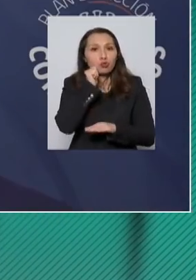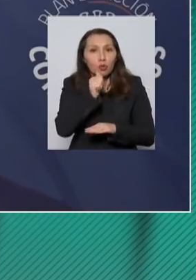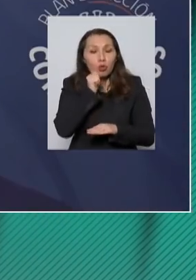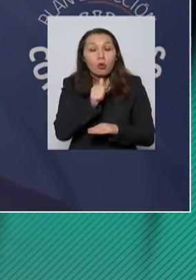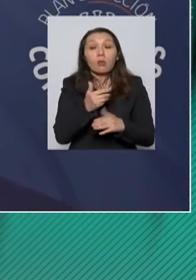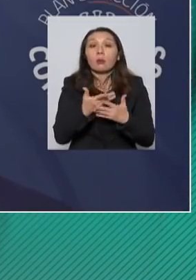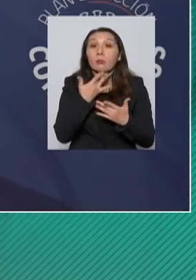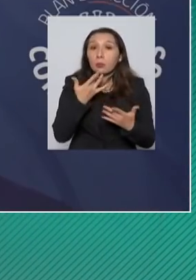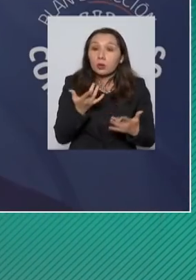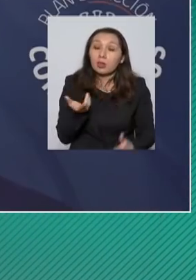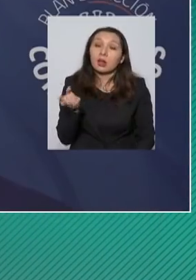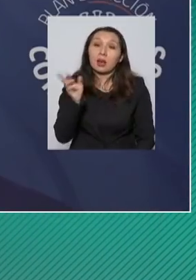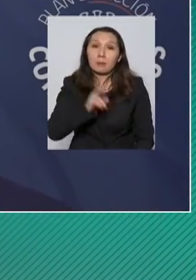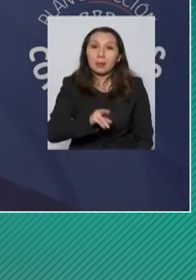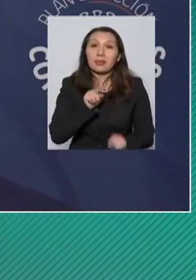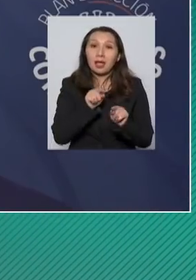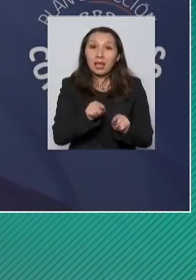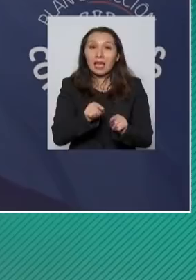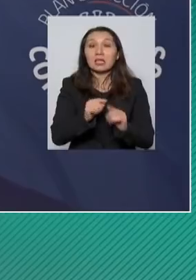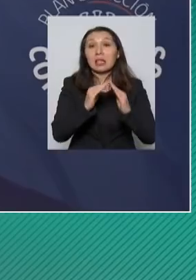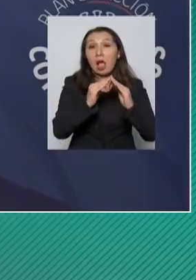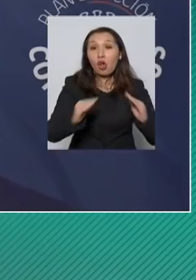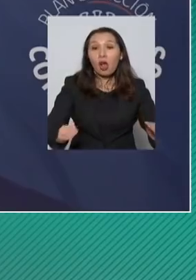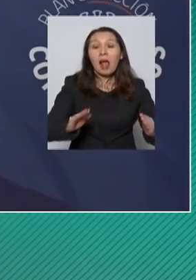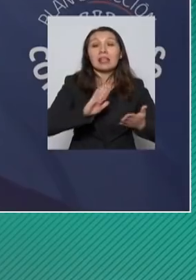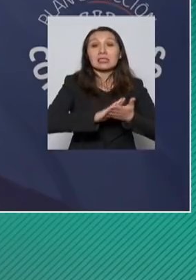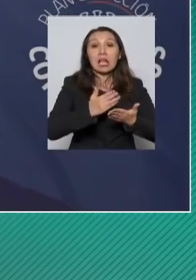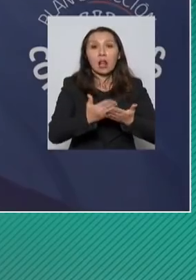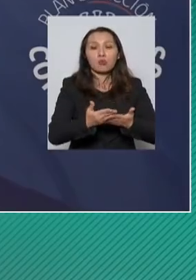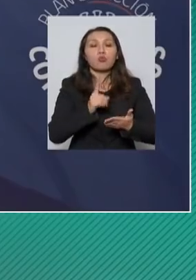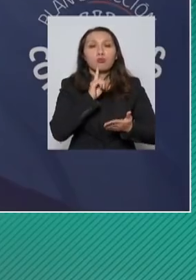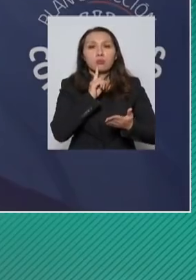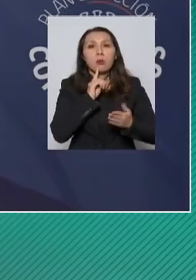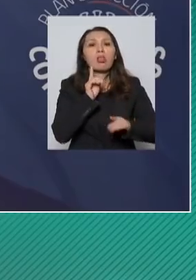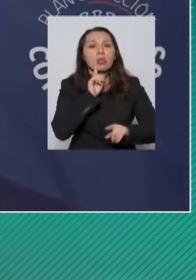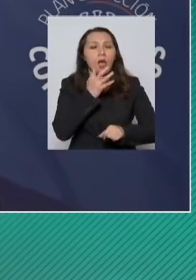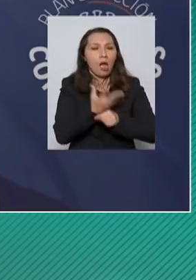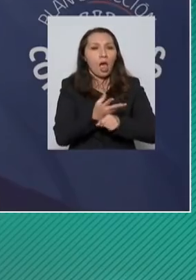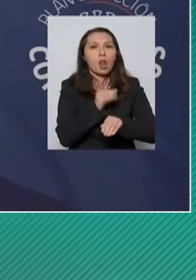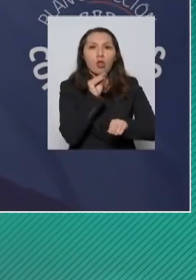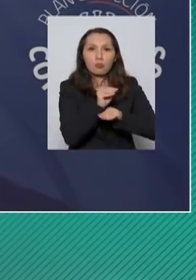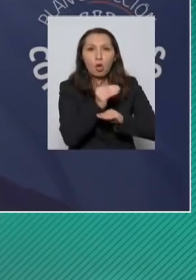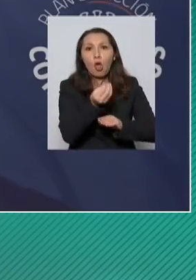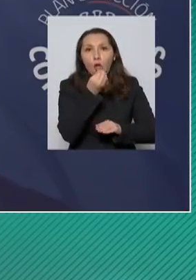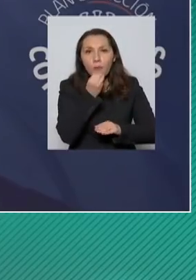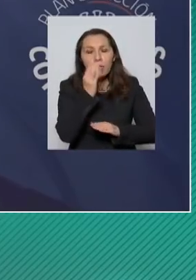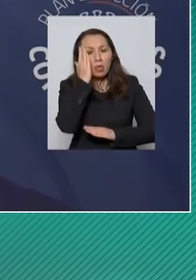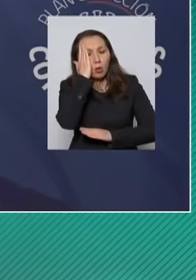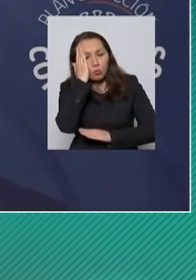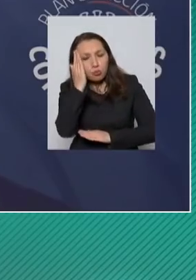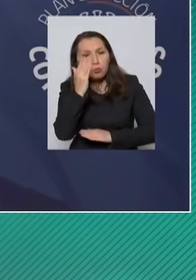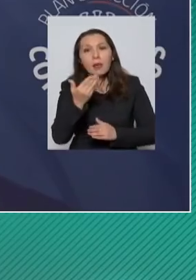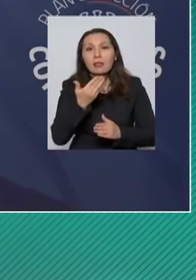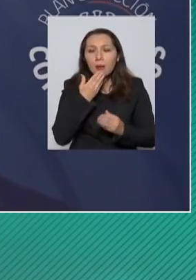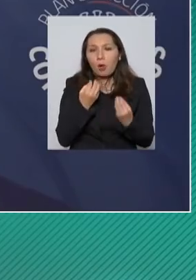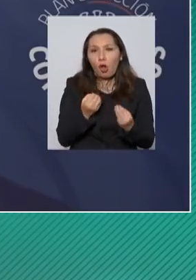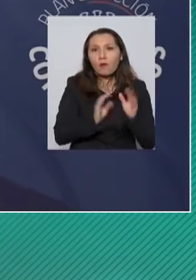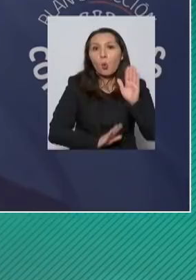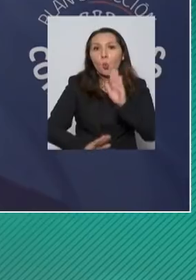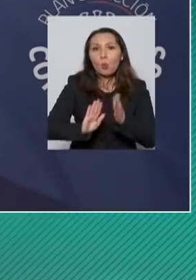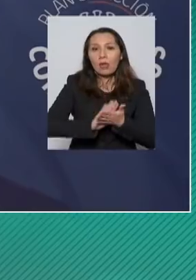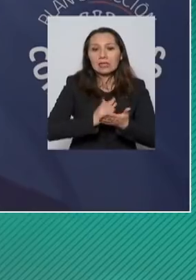diariamente porque, insisto, estas son residencias sanitarias que tienen alimentación, alojamiento y obviamente el